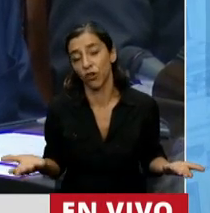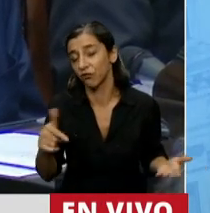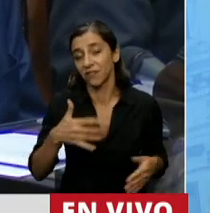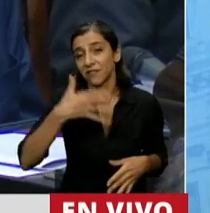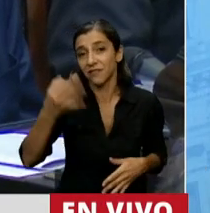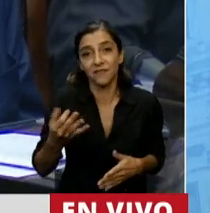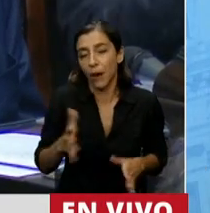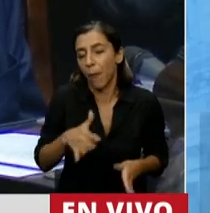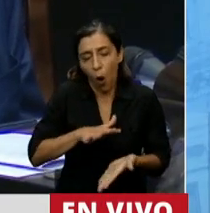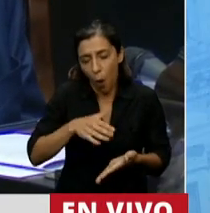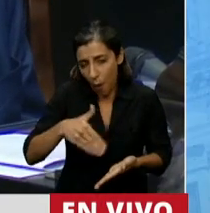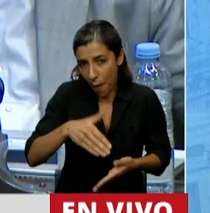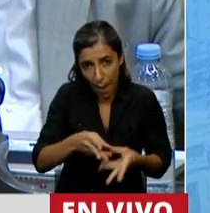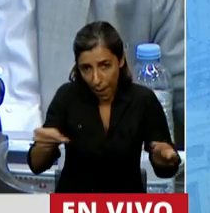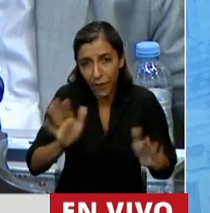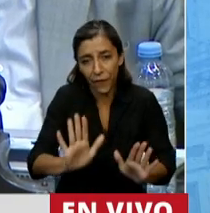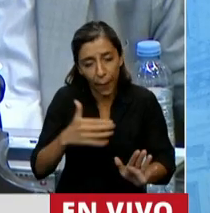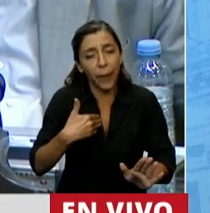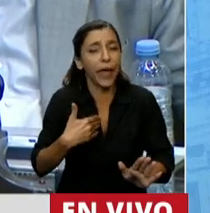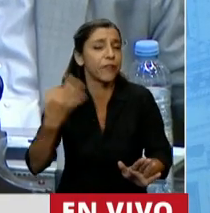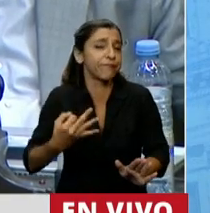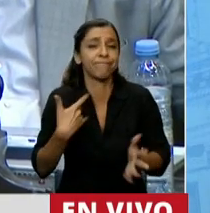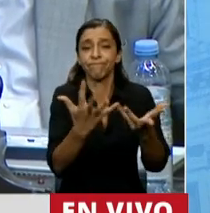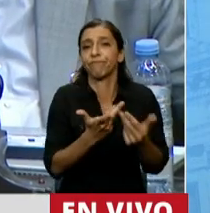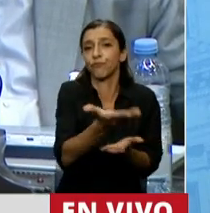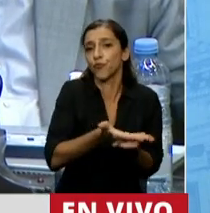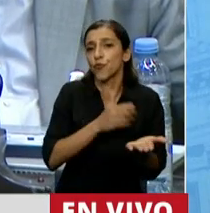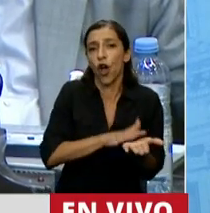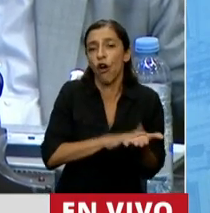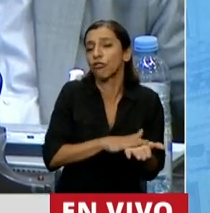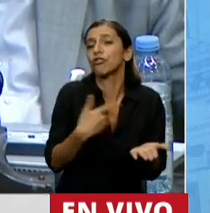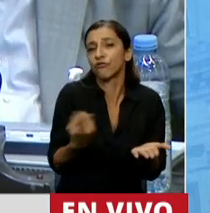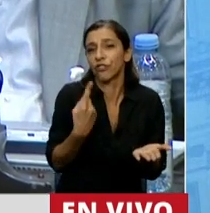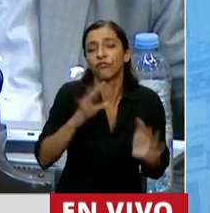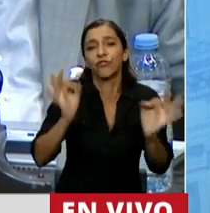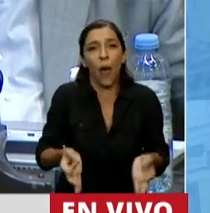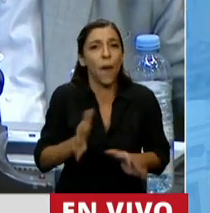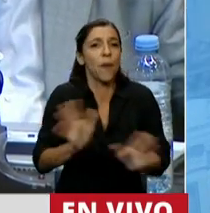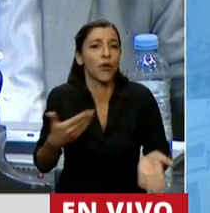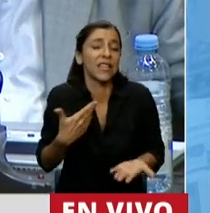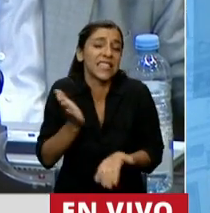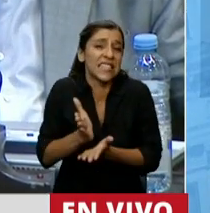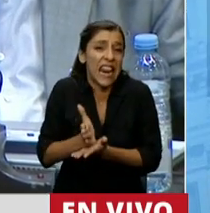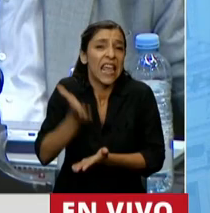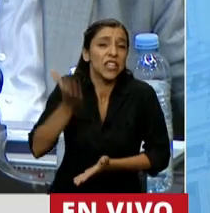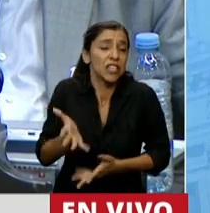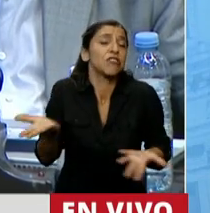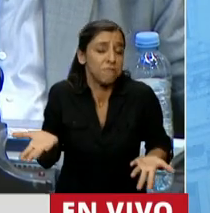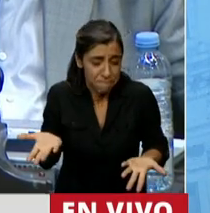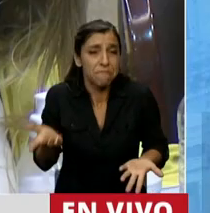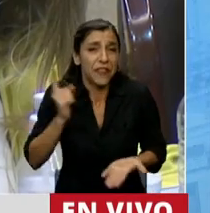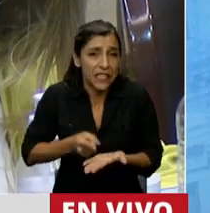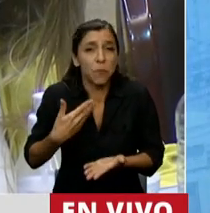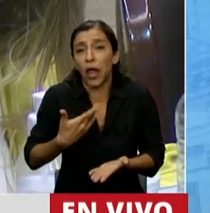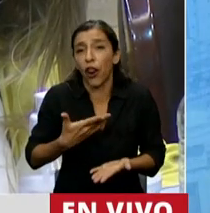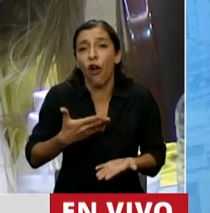cerrando, señor presidente, lo que estamos tratando es un proyecto que consagra un derecho subjetivo, dejando en segundo plano el derecho al